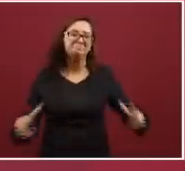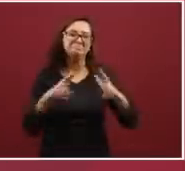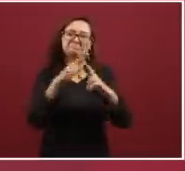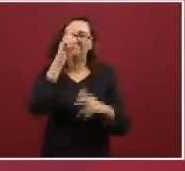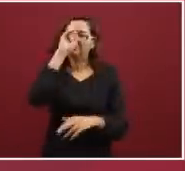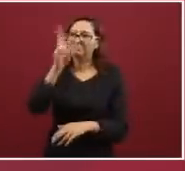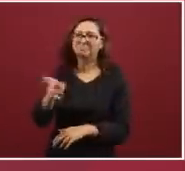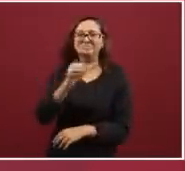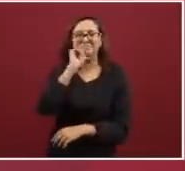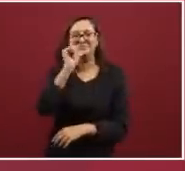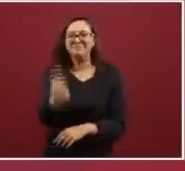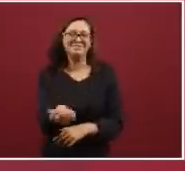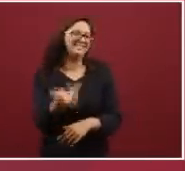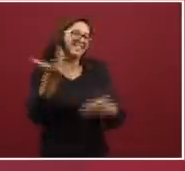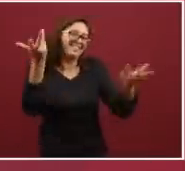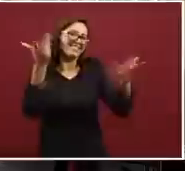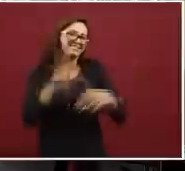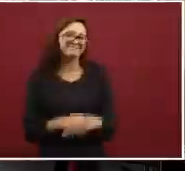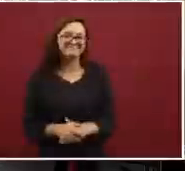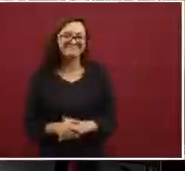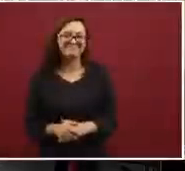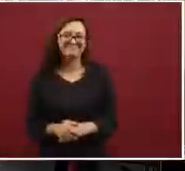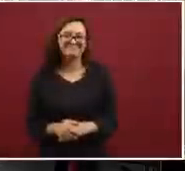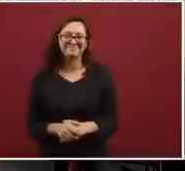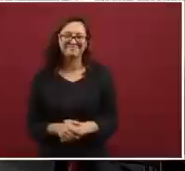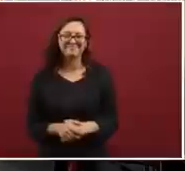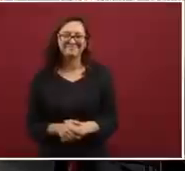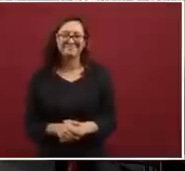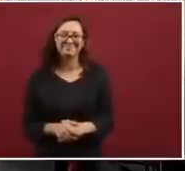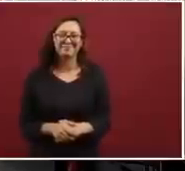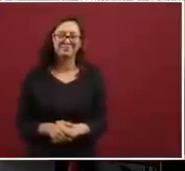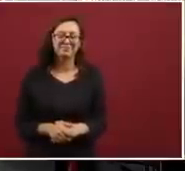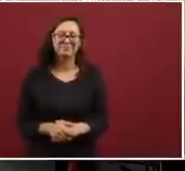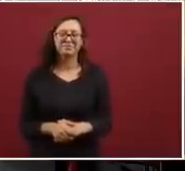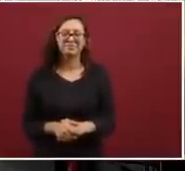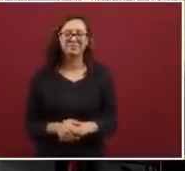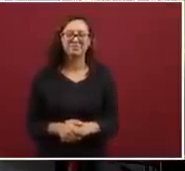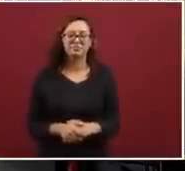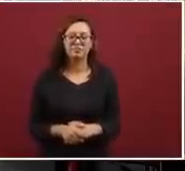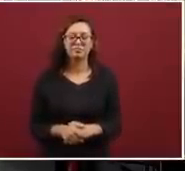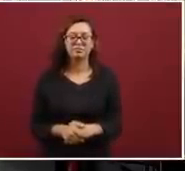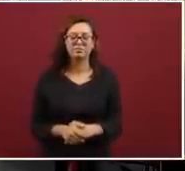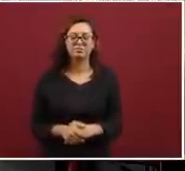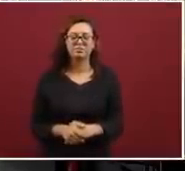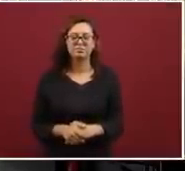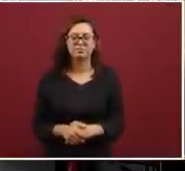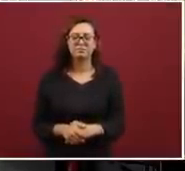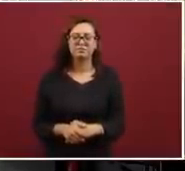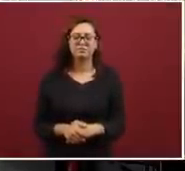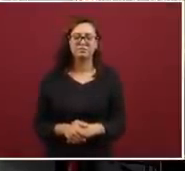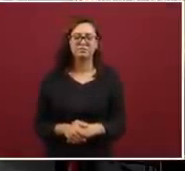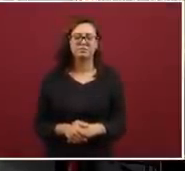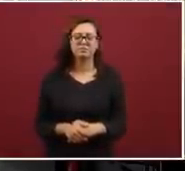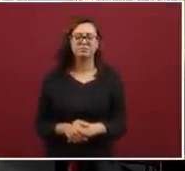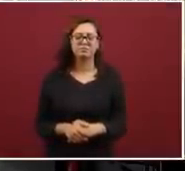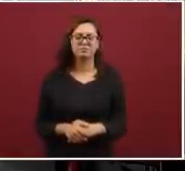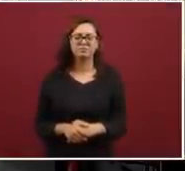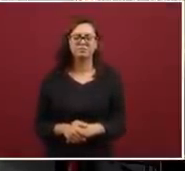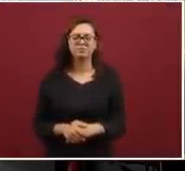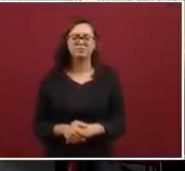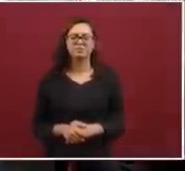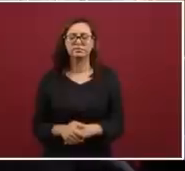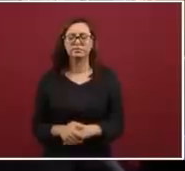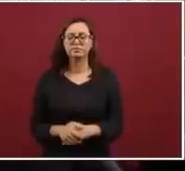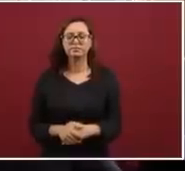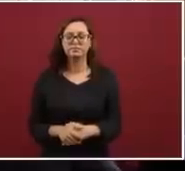¿Eh? biografía en la que escribió Ortiz Pinchetti dice